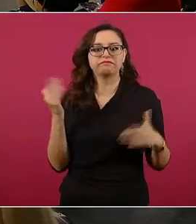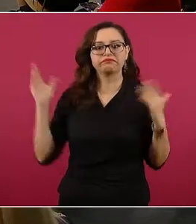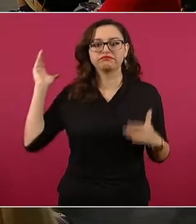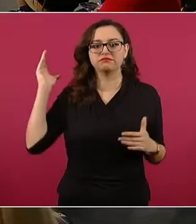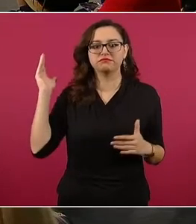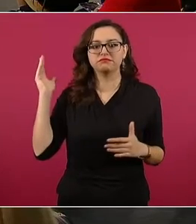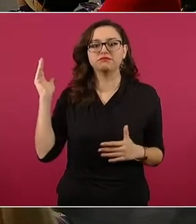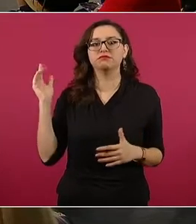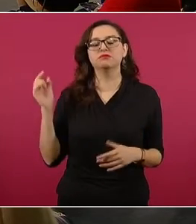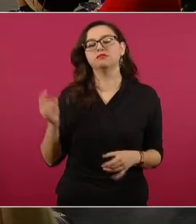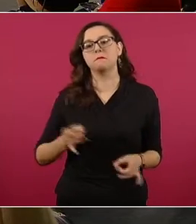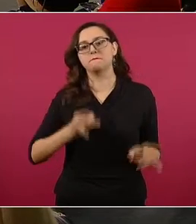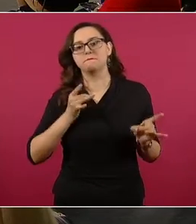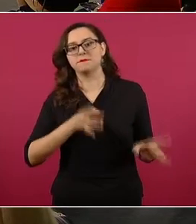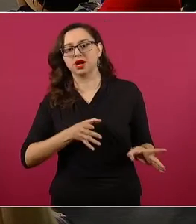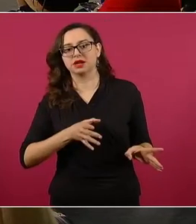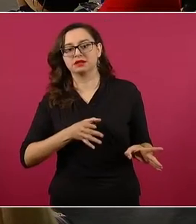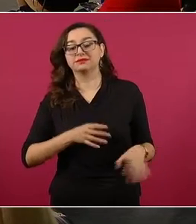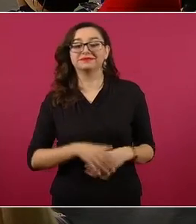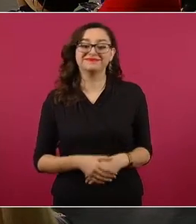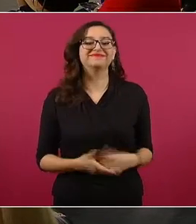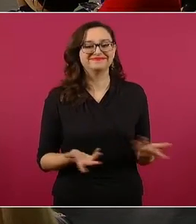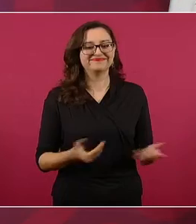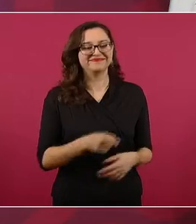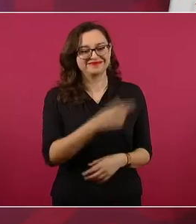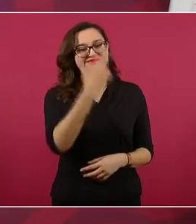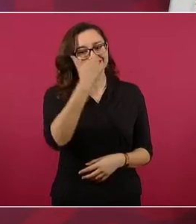y a salir adelante. Tuvo razón,